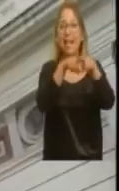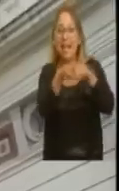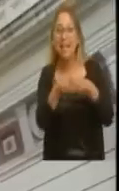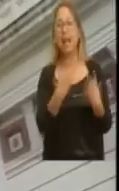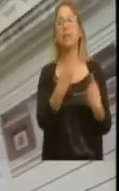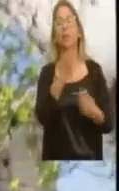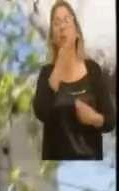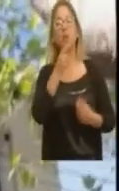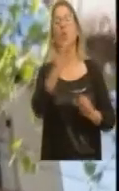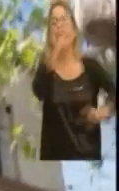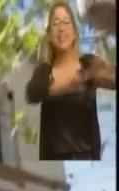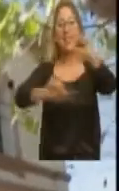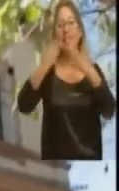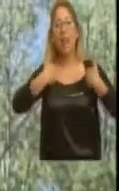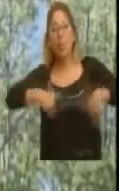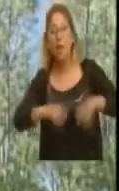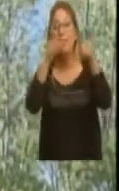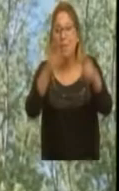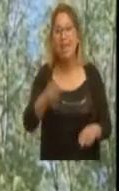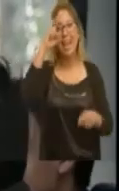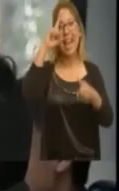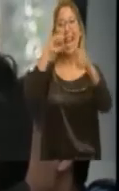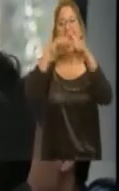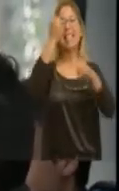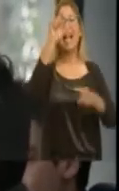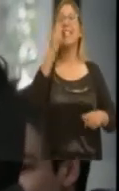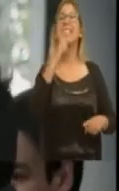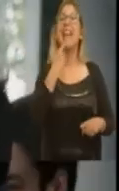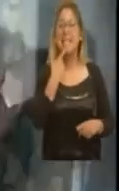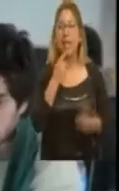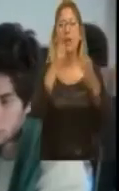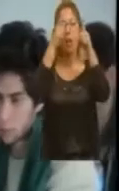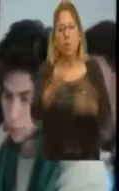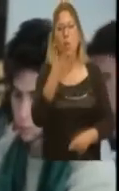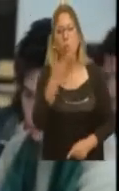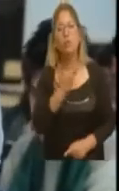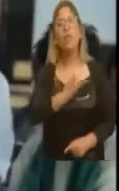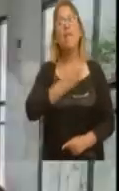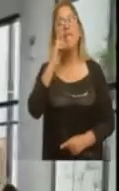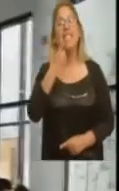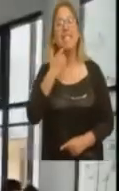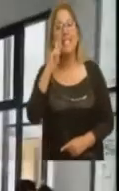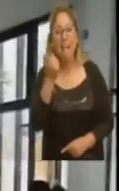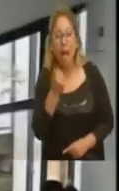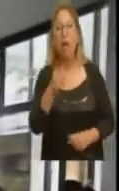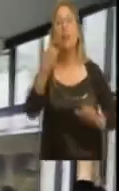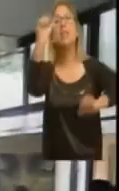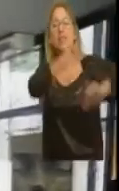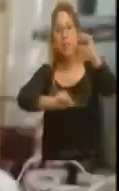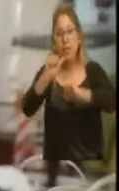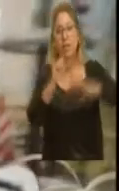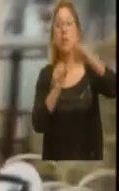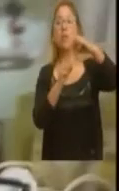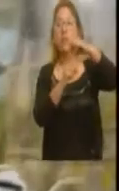digamos, uh-huh, de la aplicación. Uh-huh. Estos alumnos son Ian Caballero y Martín Aparicio Pons. ¿Cuál era la necesidad,